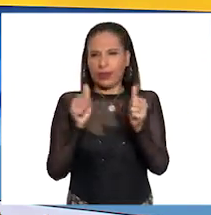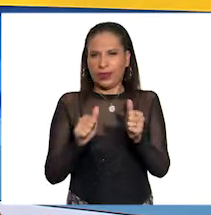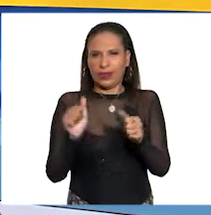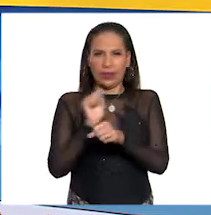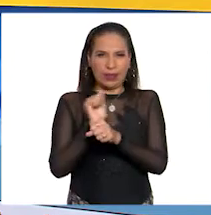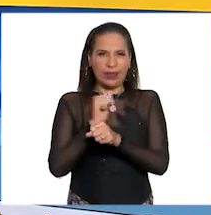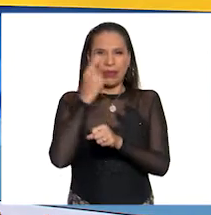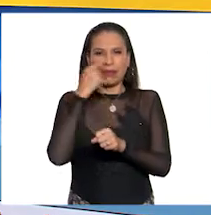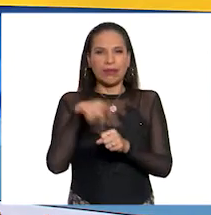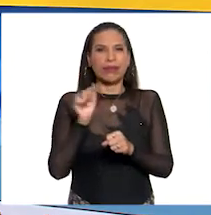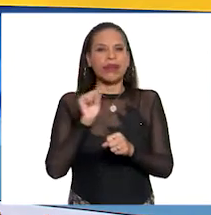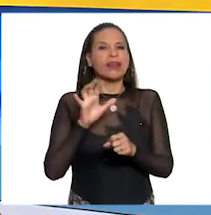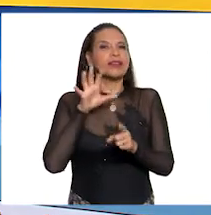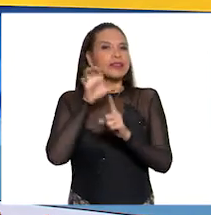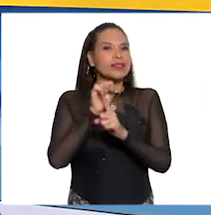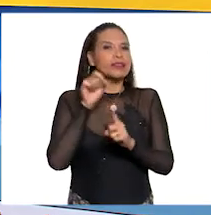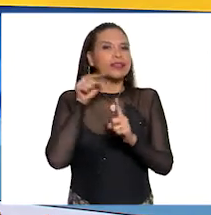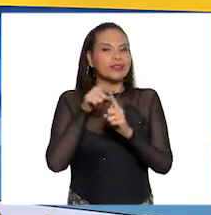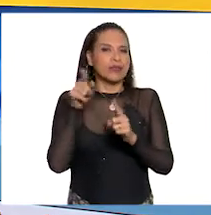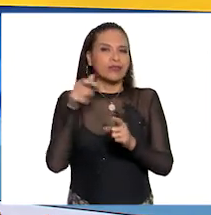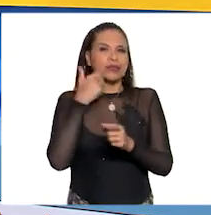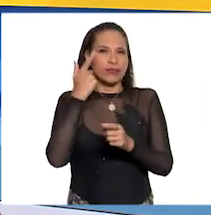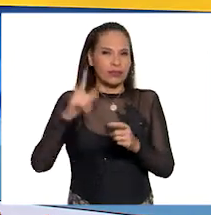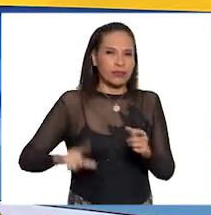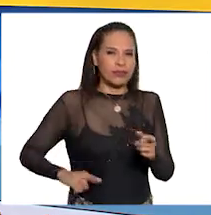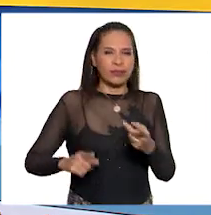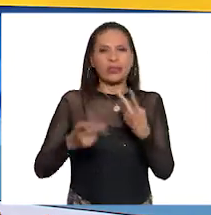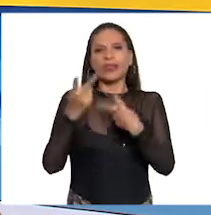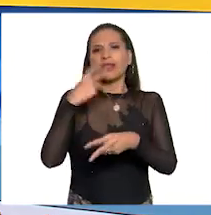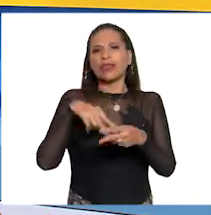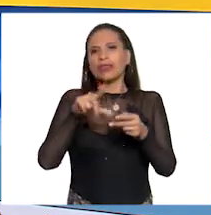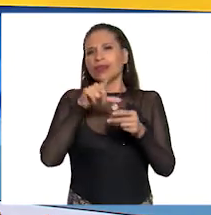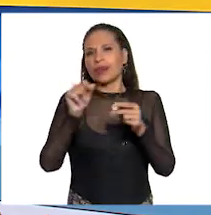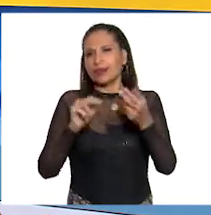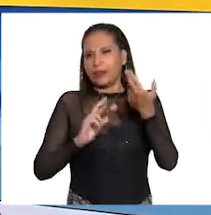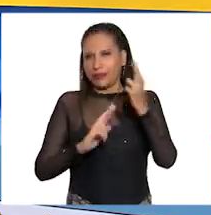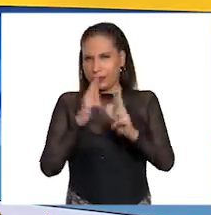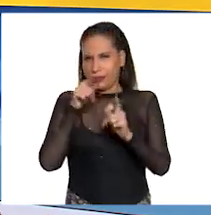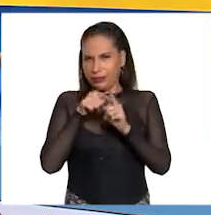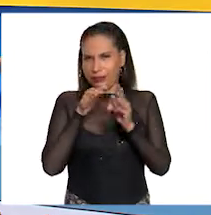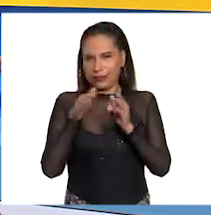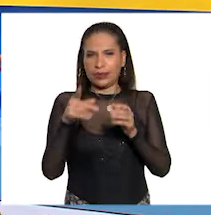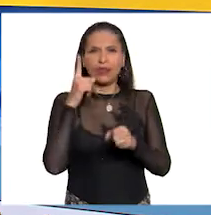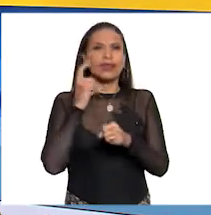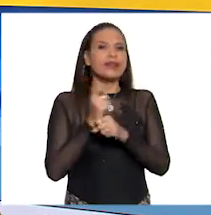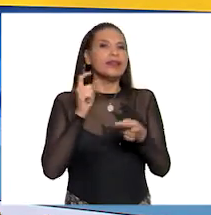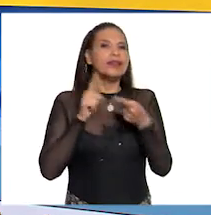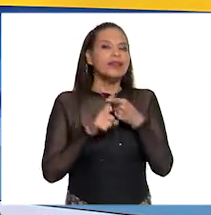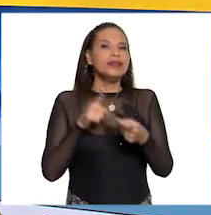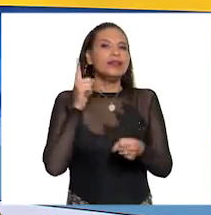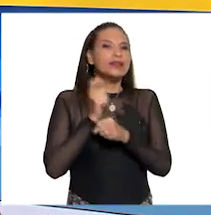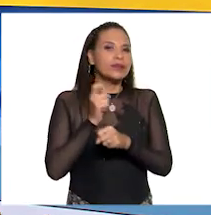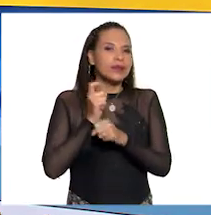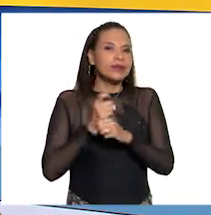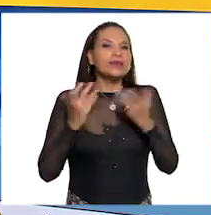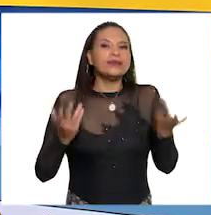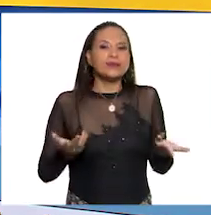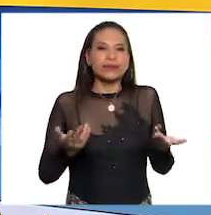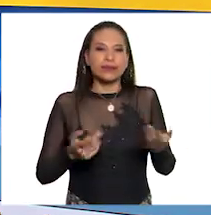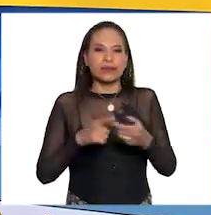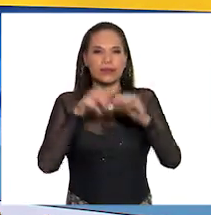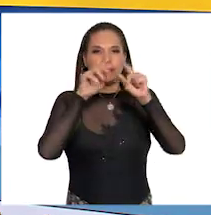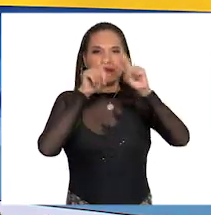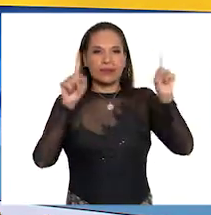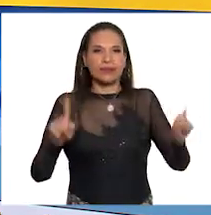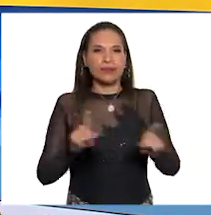para lograr los propósitos del Estado que surgió de la Revolución Mexicana. En primerísimo lugar, los